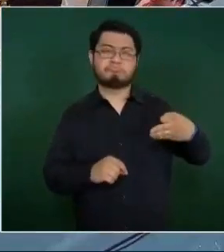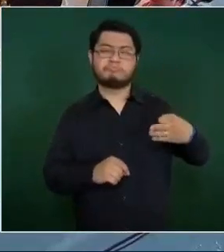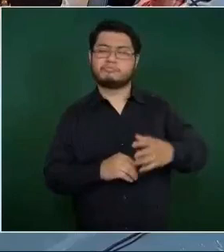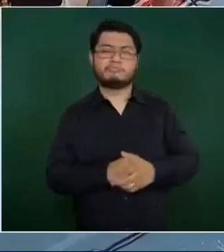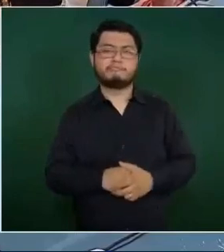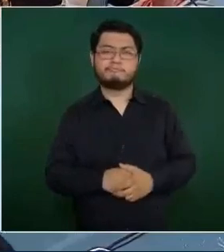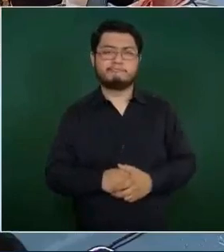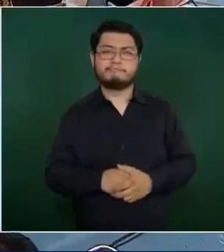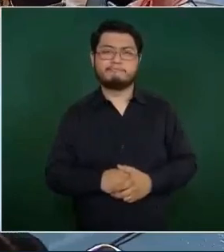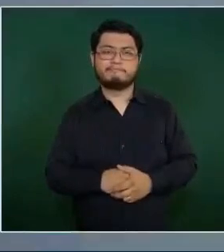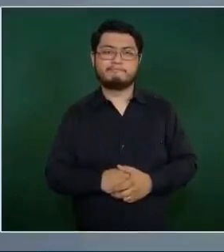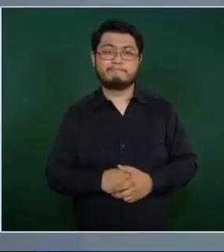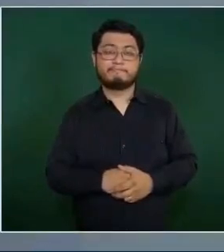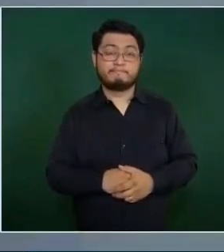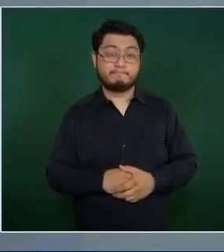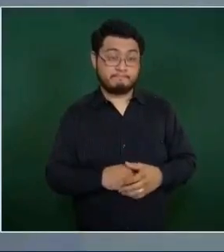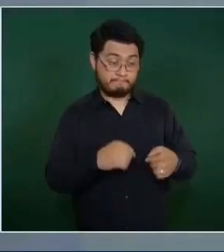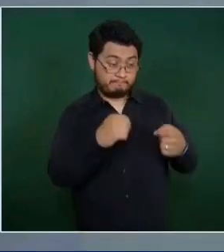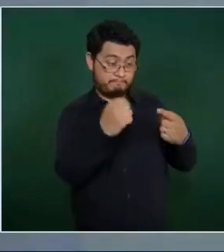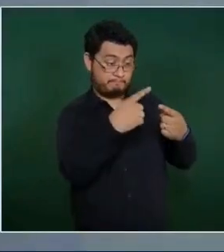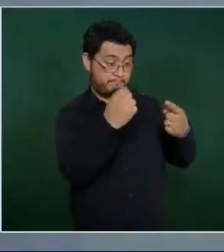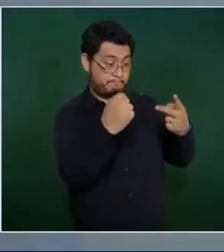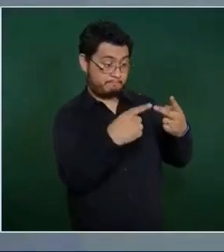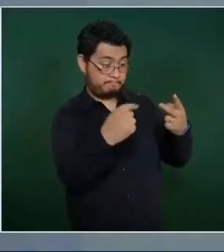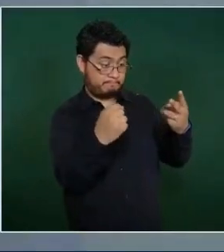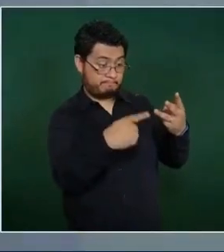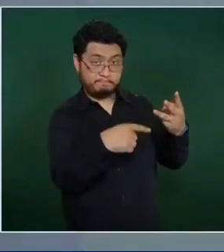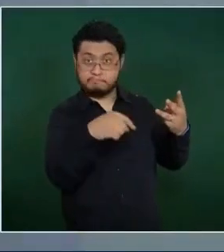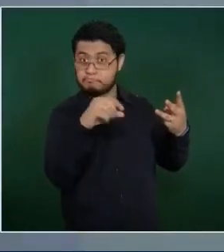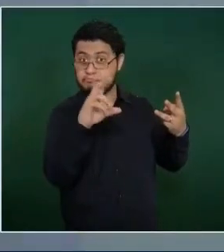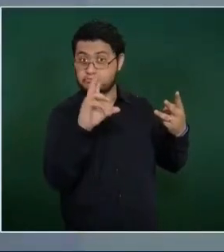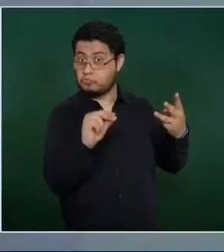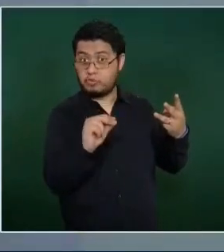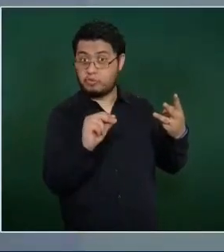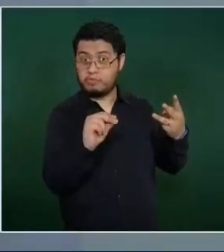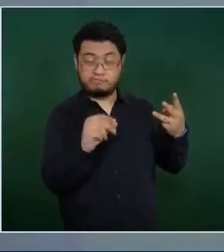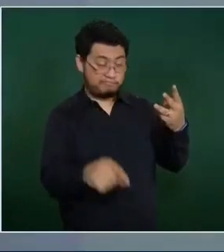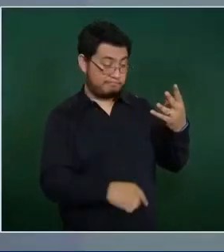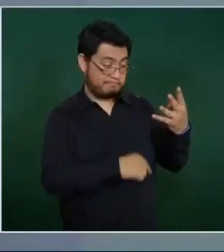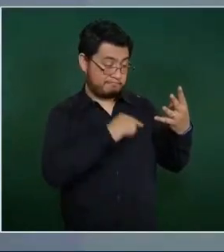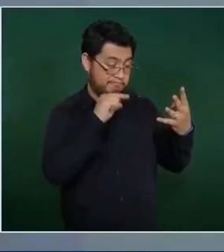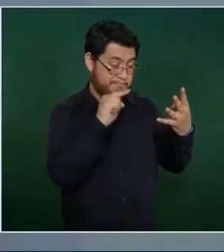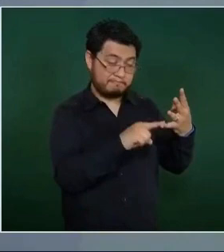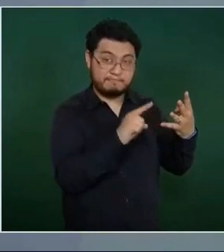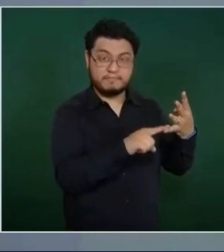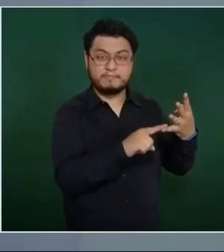sea, ya van tres y en el cuarto salió